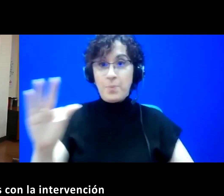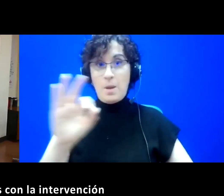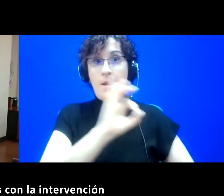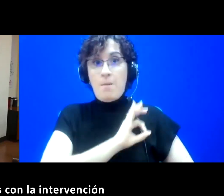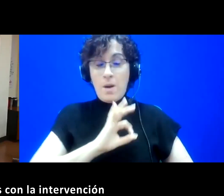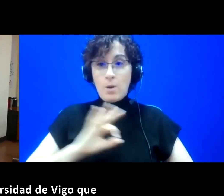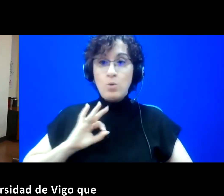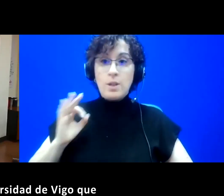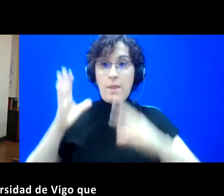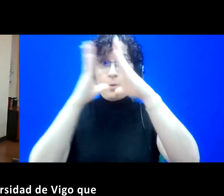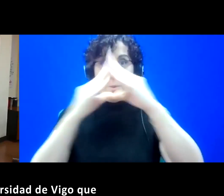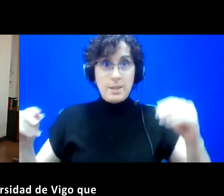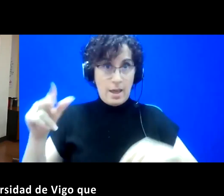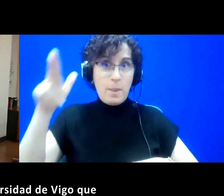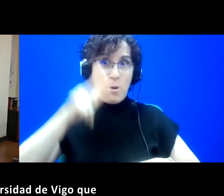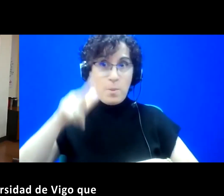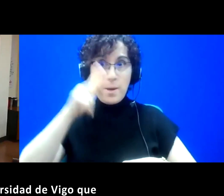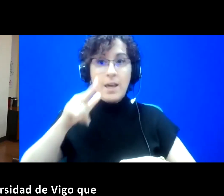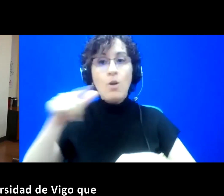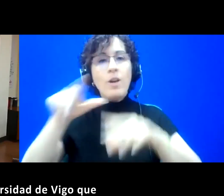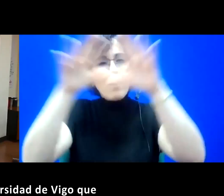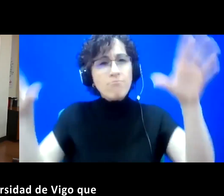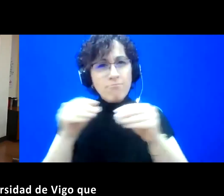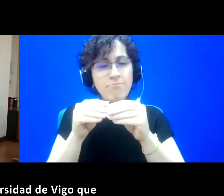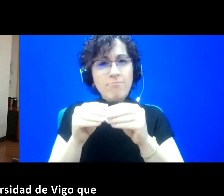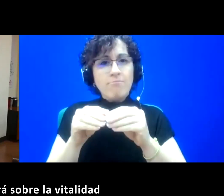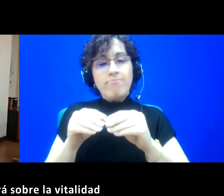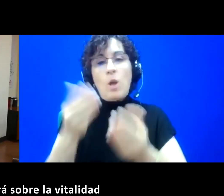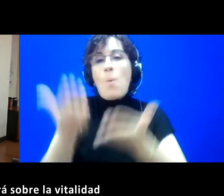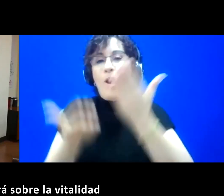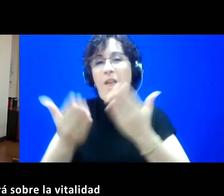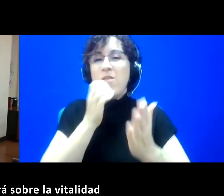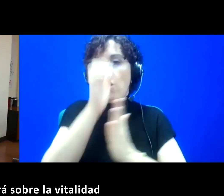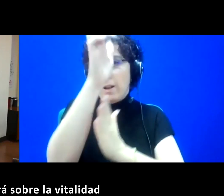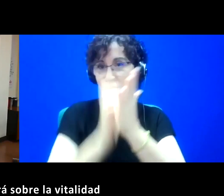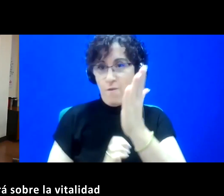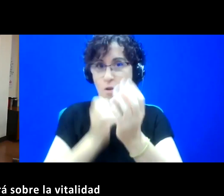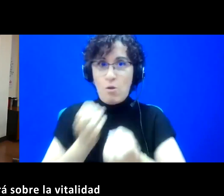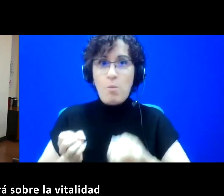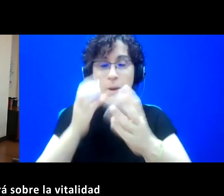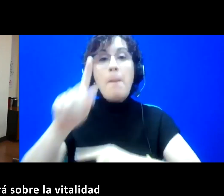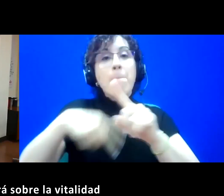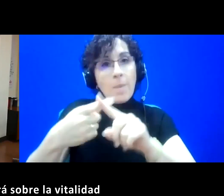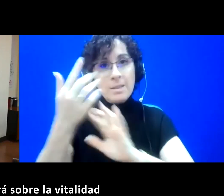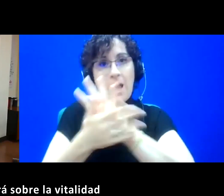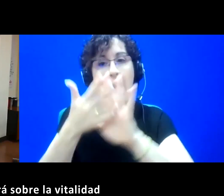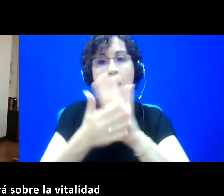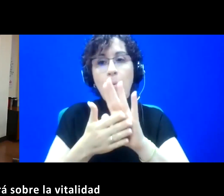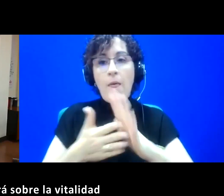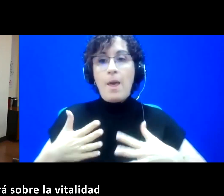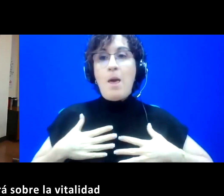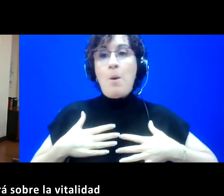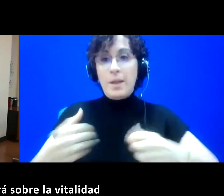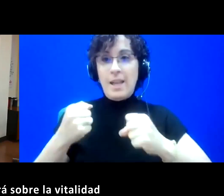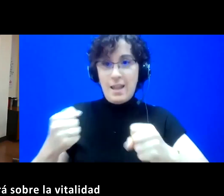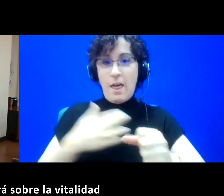Pereiro, de la Universidad de Vigo, que nos hará una valoración del informe y nos hablará sobre la vitalidad de las lenguas